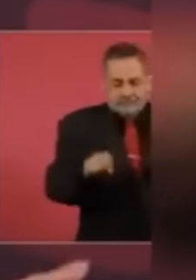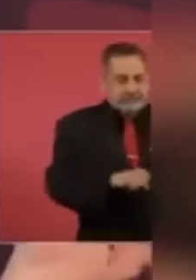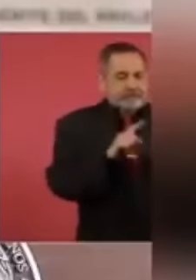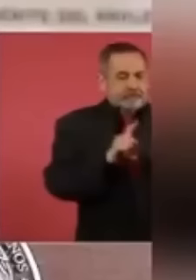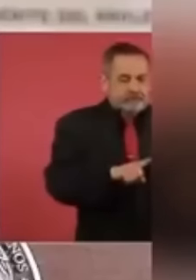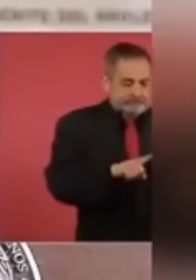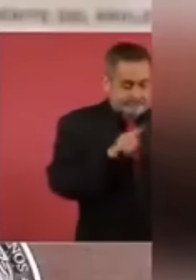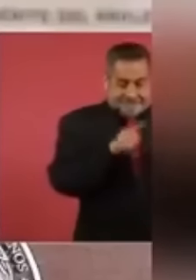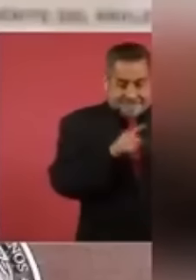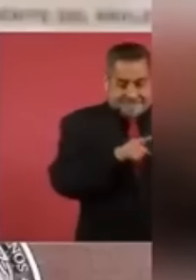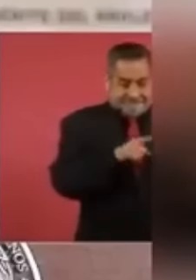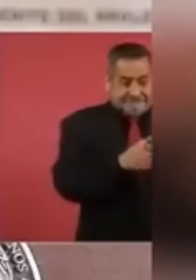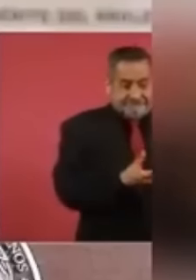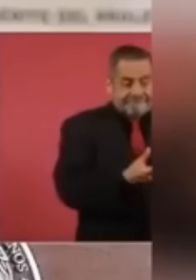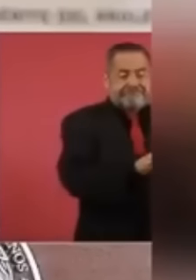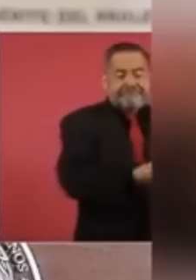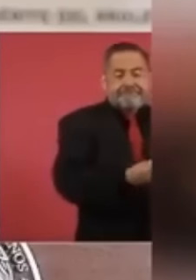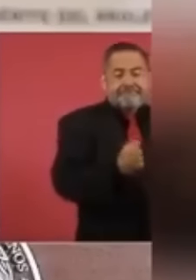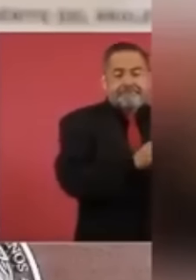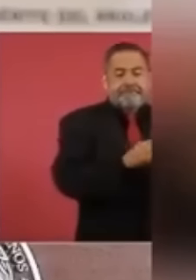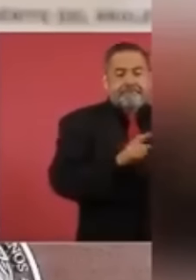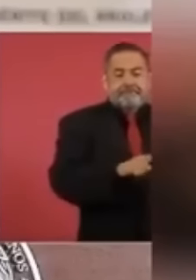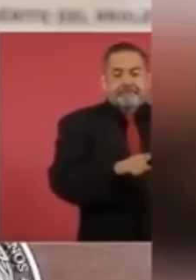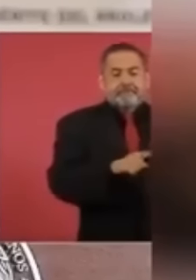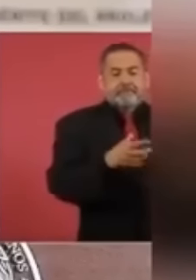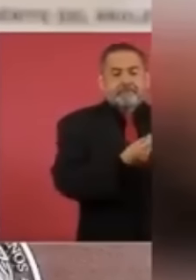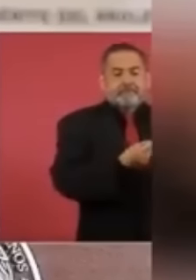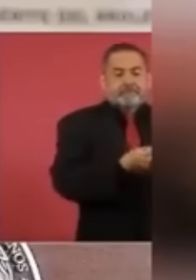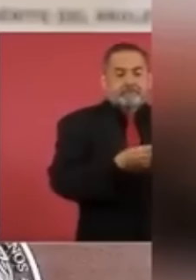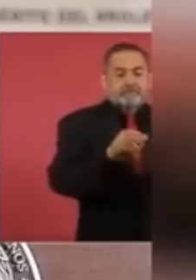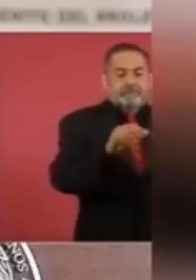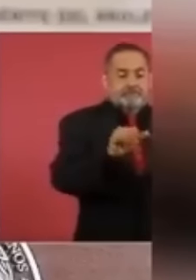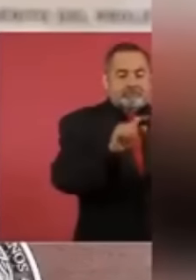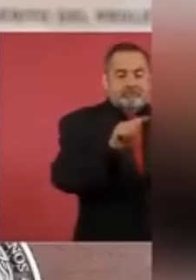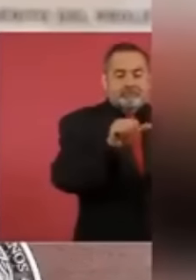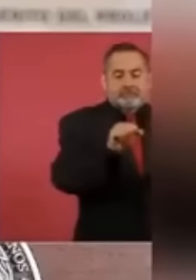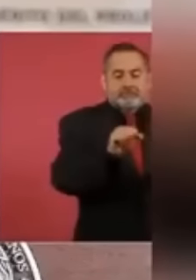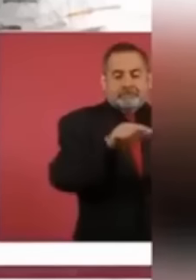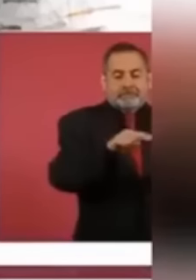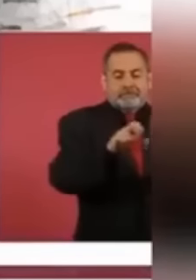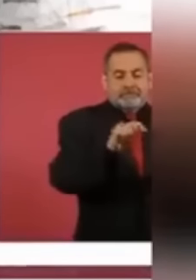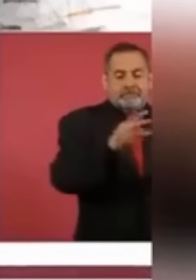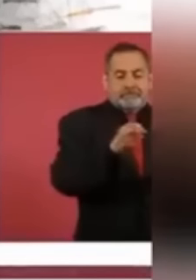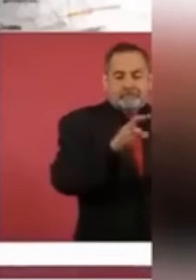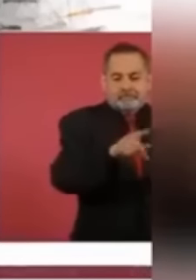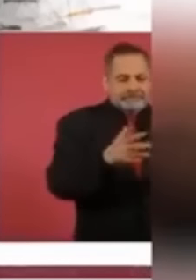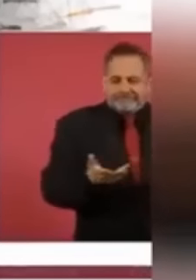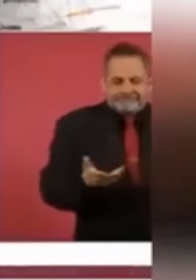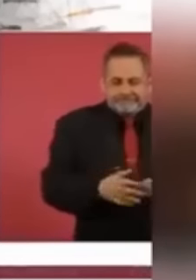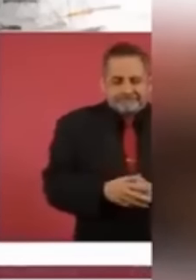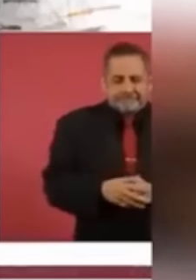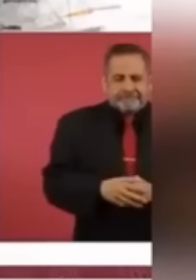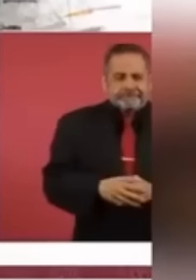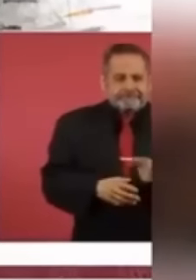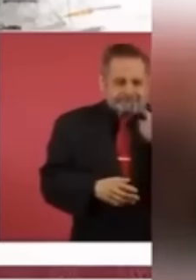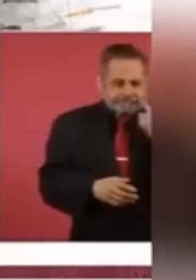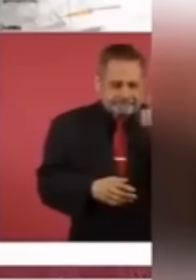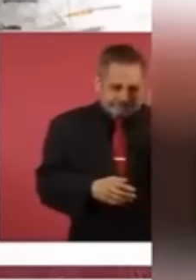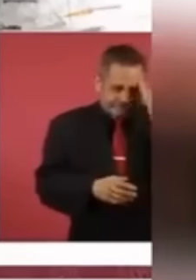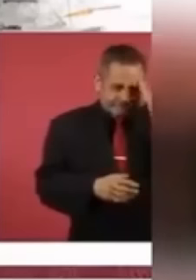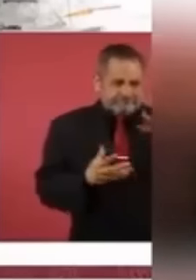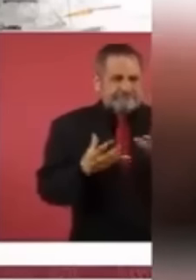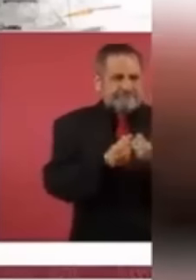cuenta que es vinculada a la red transnacional de ultraderecha Atlas Network Y por supuesto el líder moral